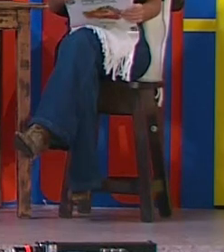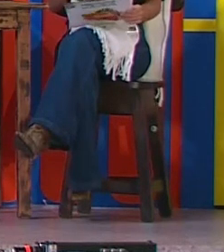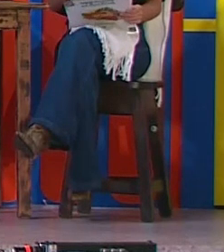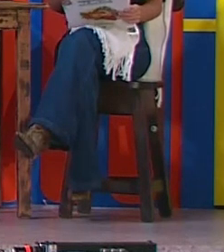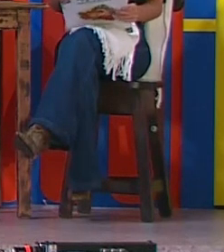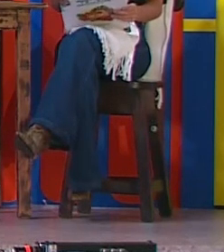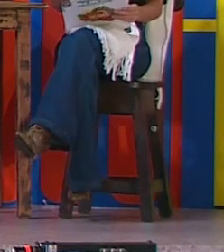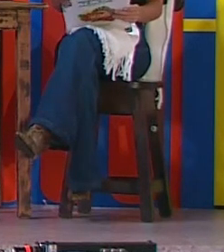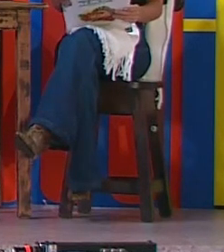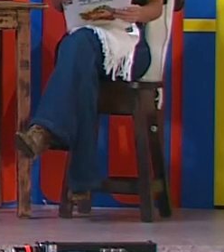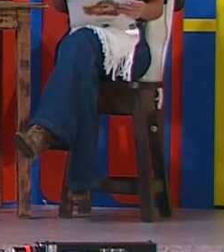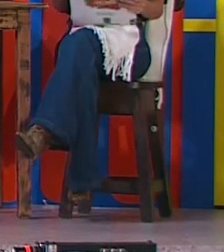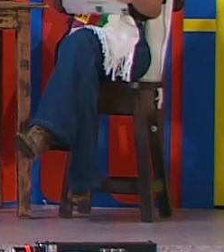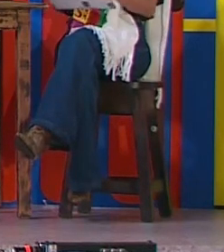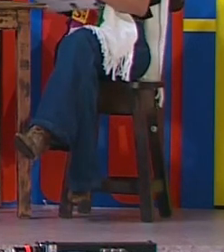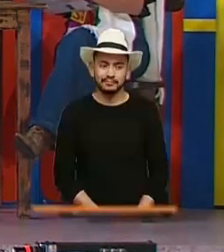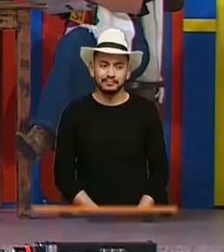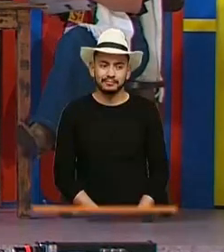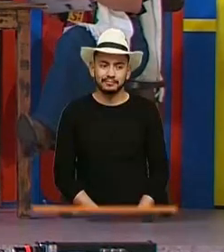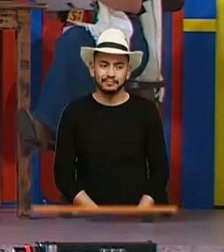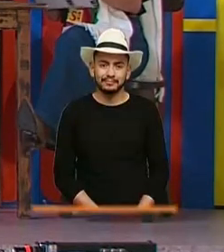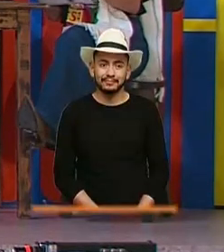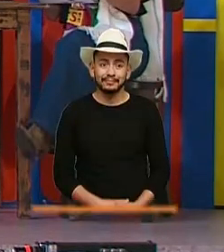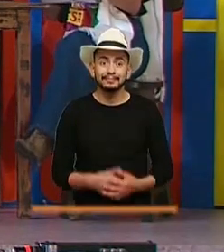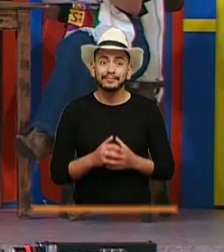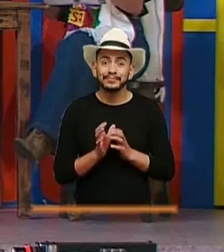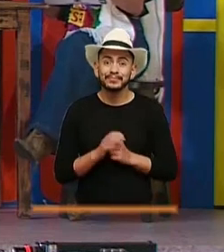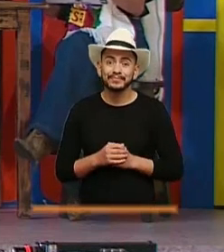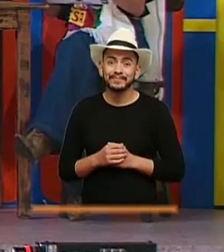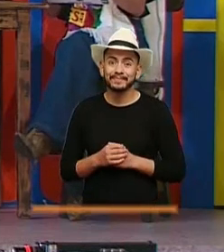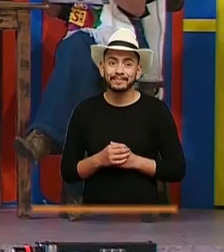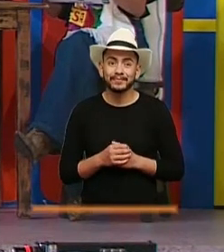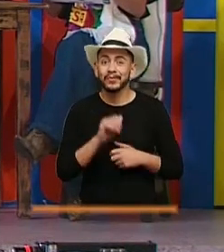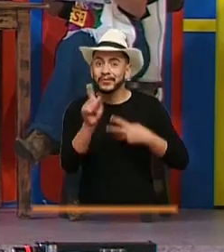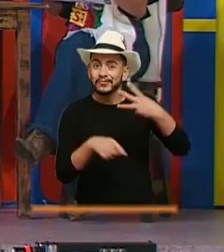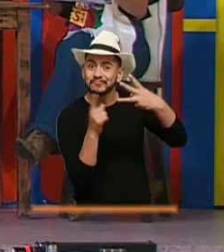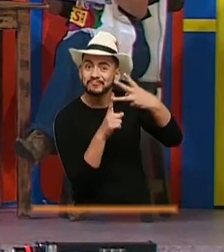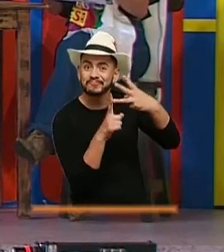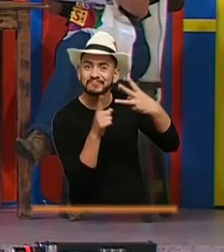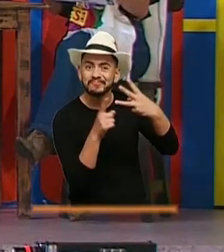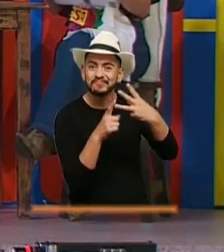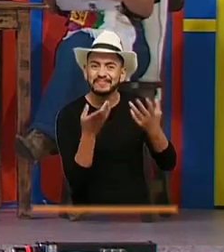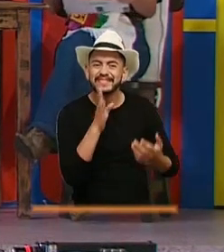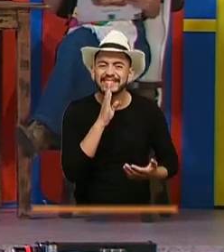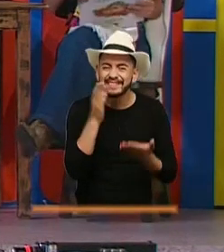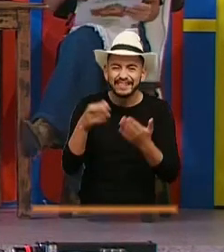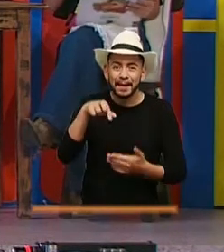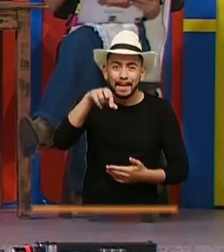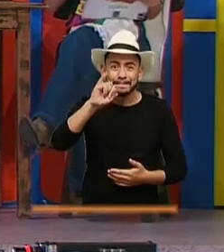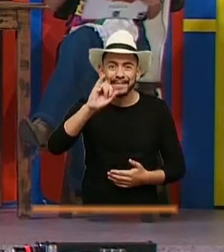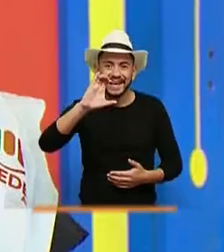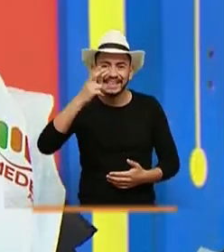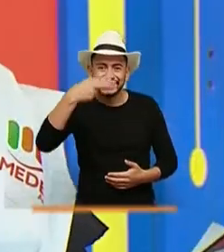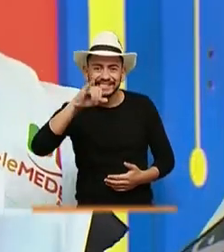Gallinazo. Y el tercer clasificado es el trovador Pichingo. Muy